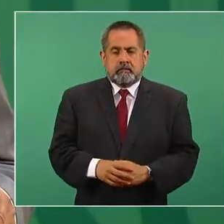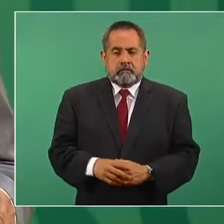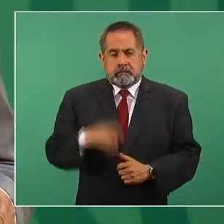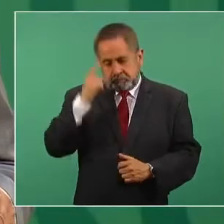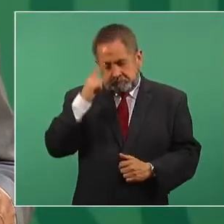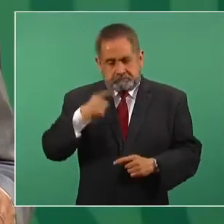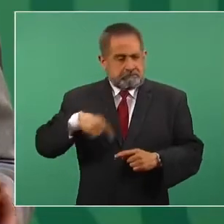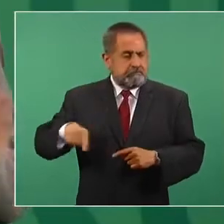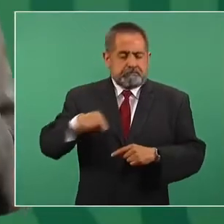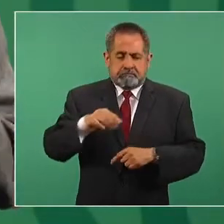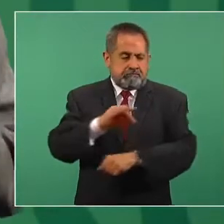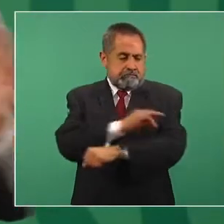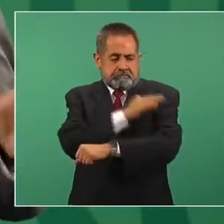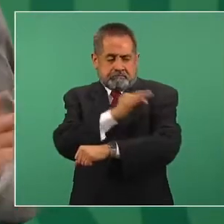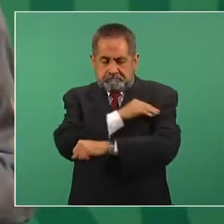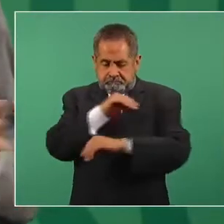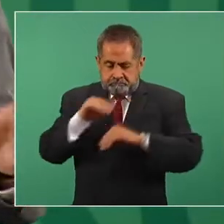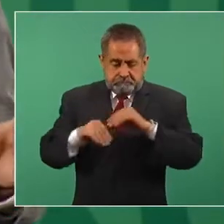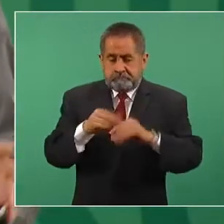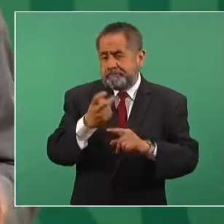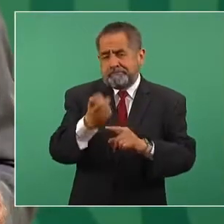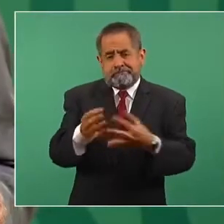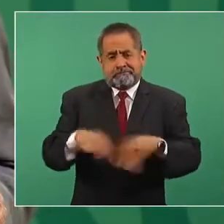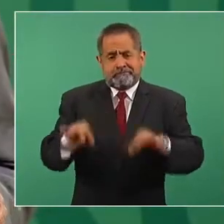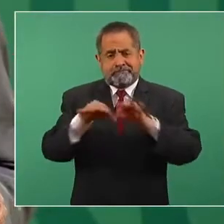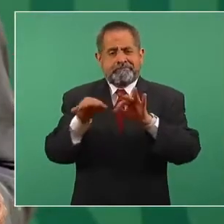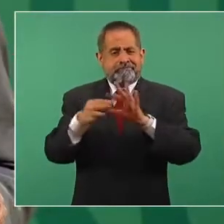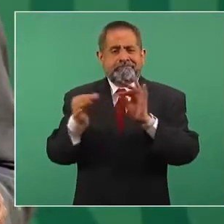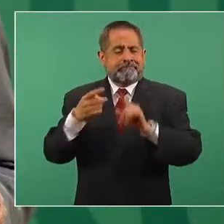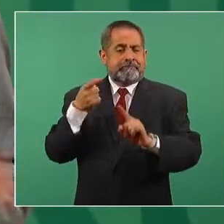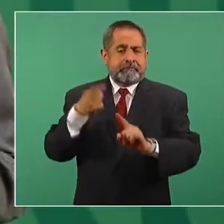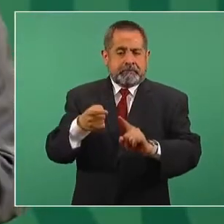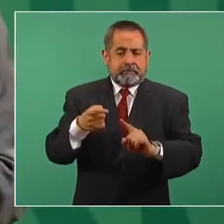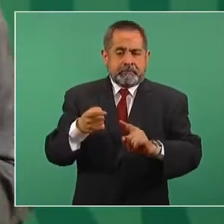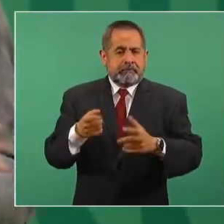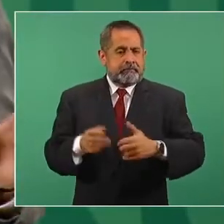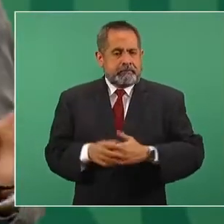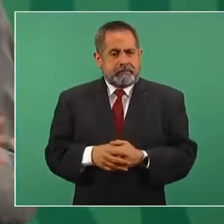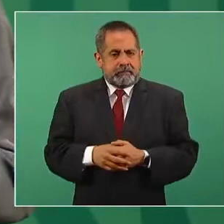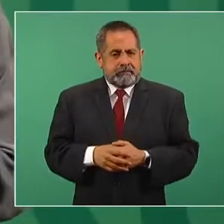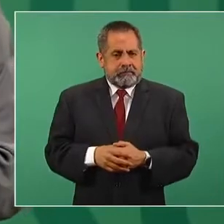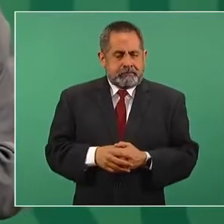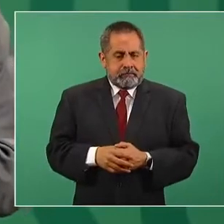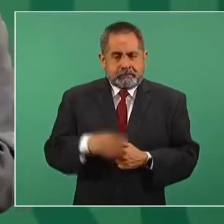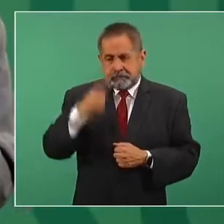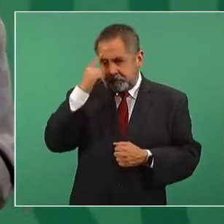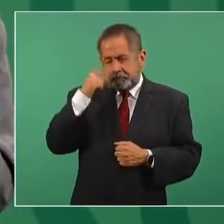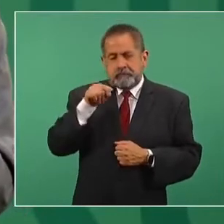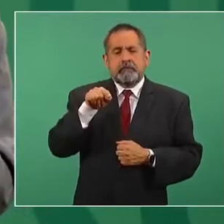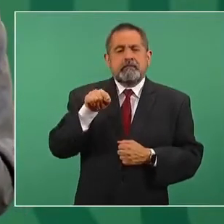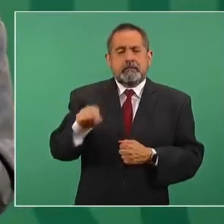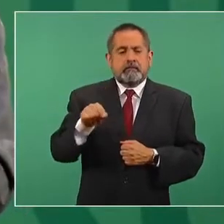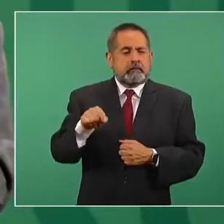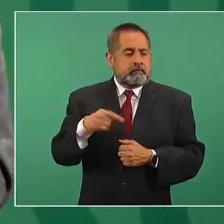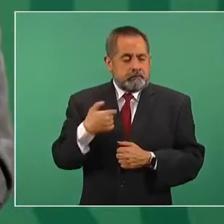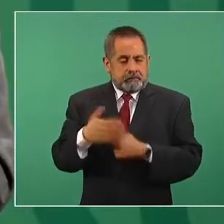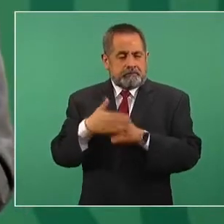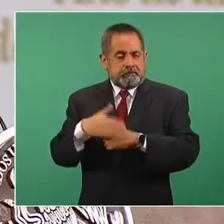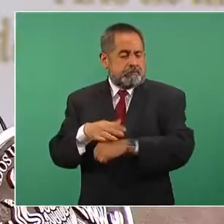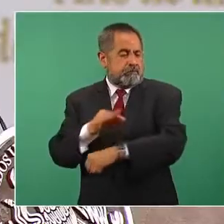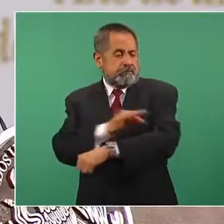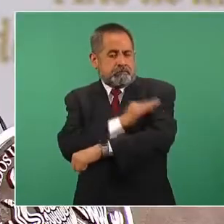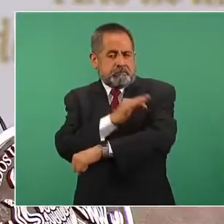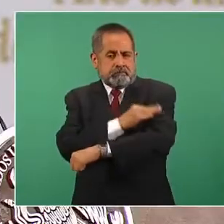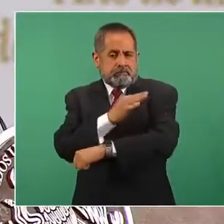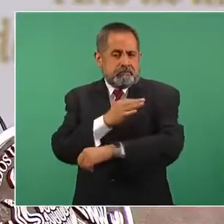para vacunar. Eso es lo que más nos importa, el que podamos cumplir con tener vacunados a